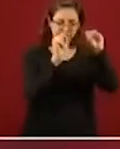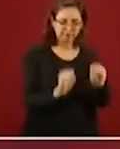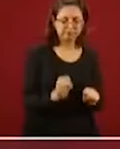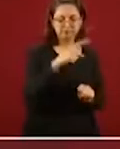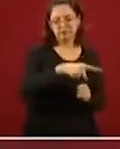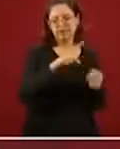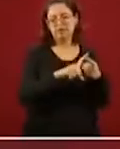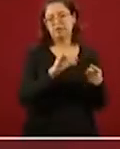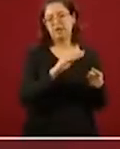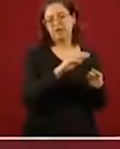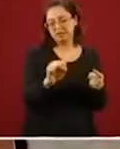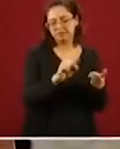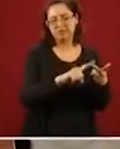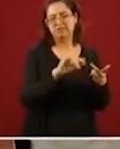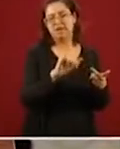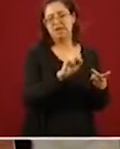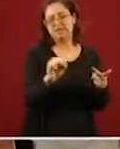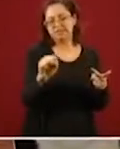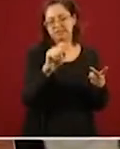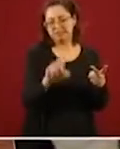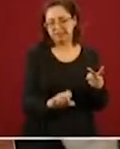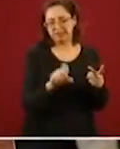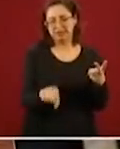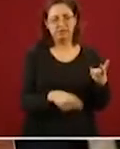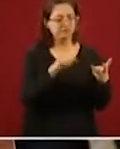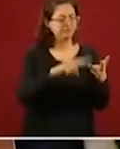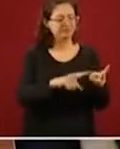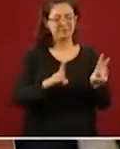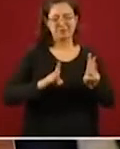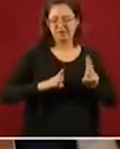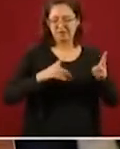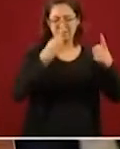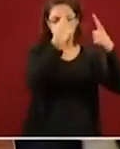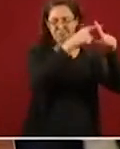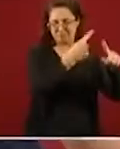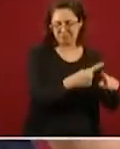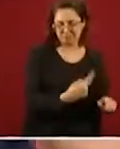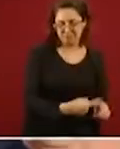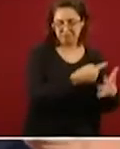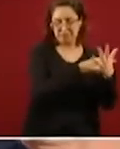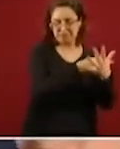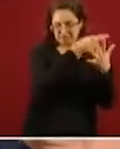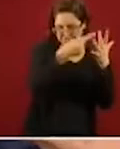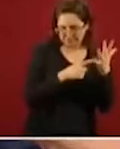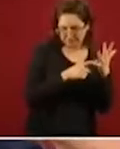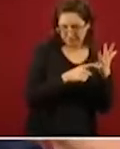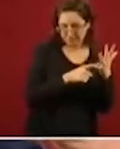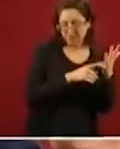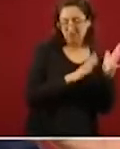derechohabientes, los que tienen la seguridad social, y el sistema